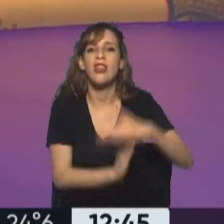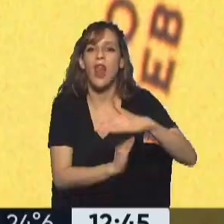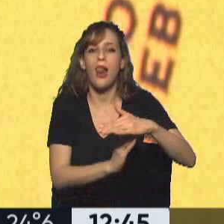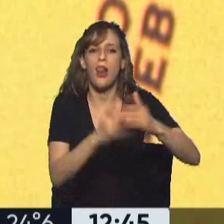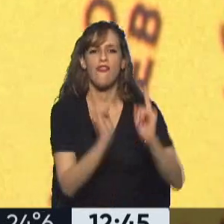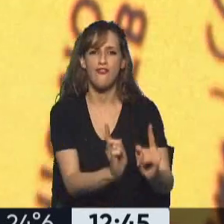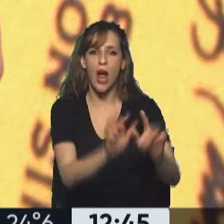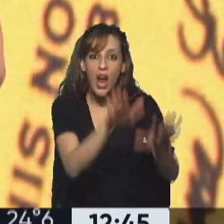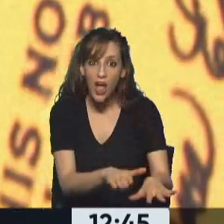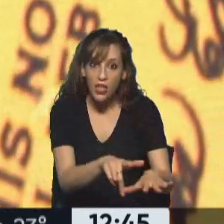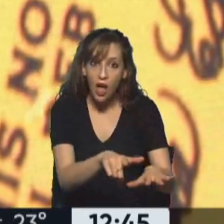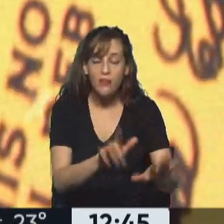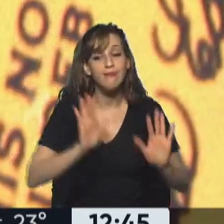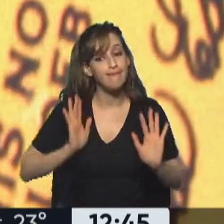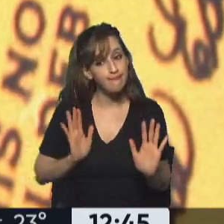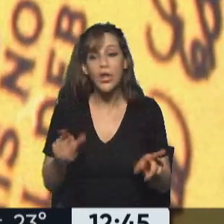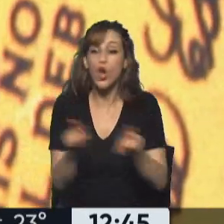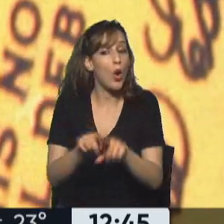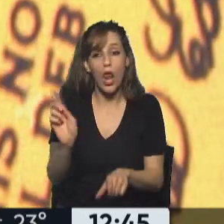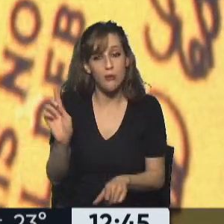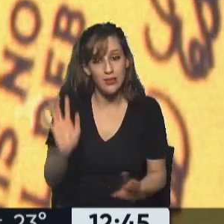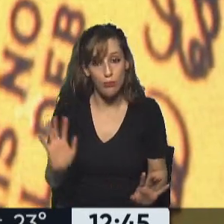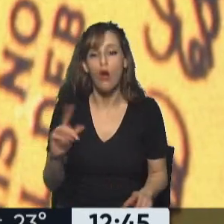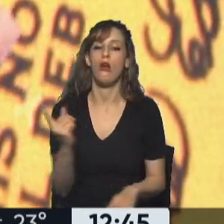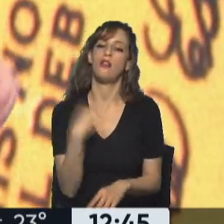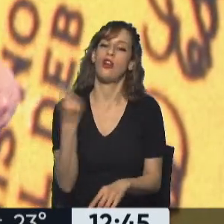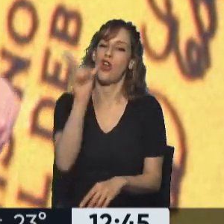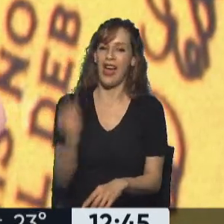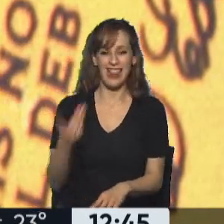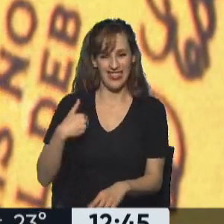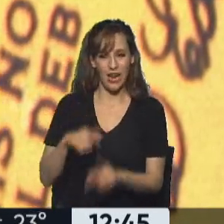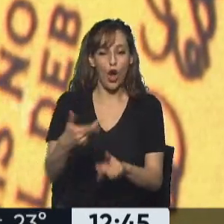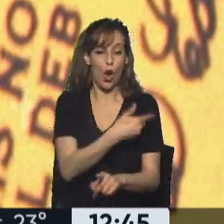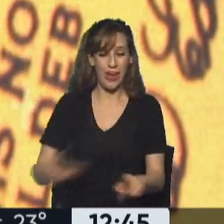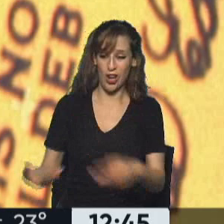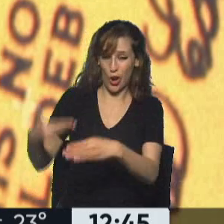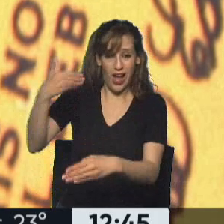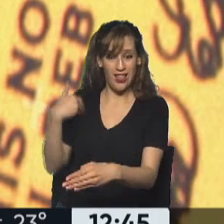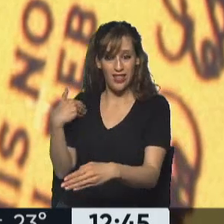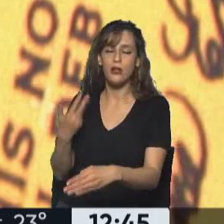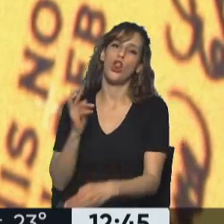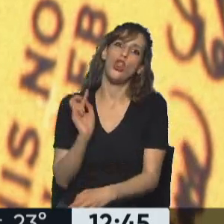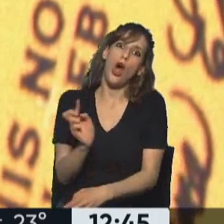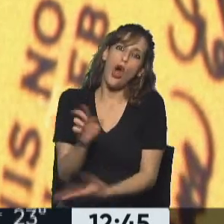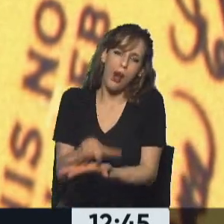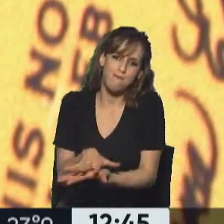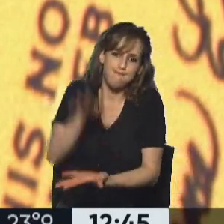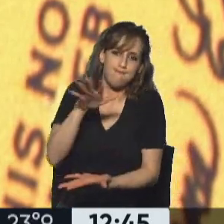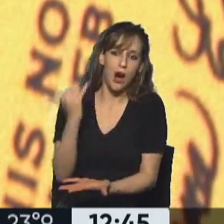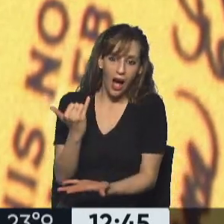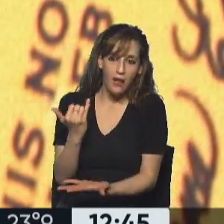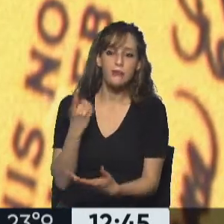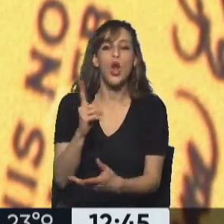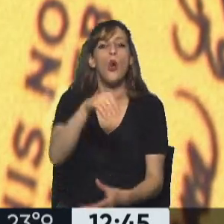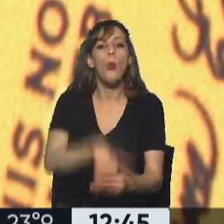porque nosotros el nosotros digo como país en el gobierno anterior tuvimos un montón de dólares pero el banco central no se lo pudo